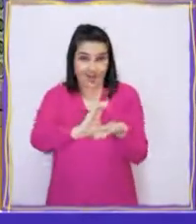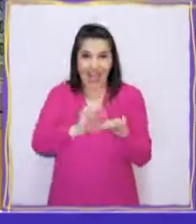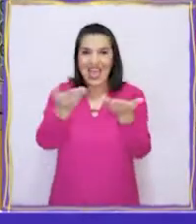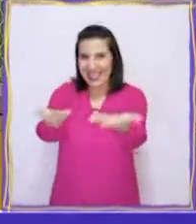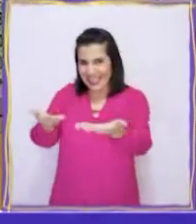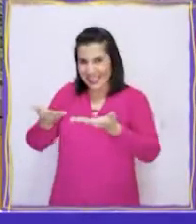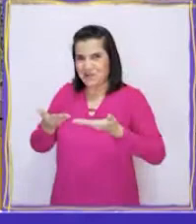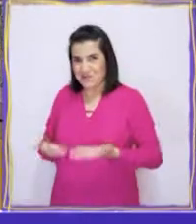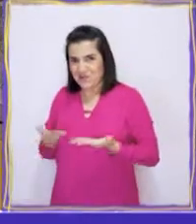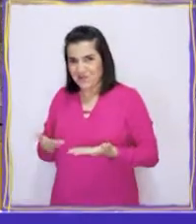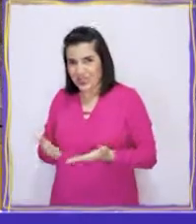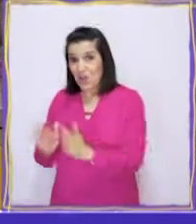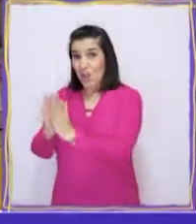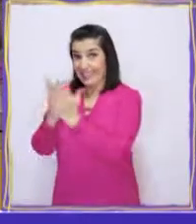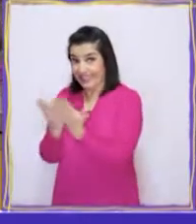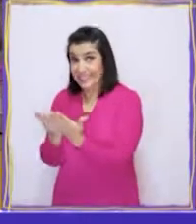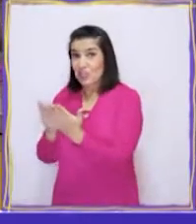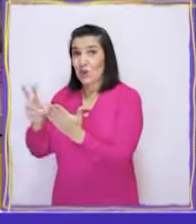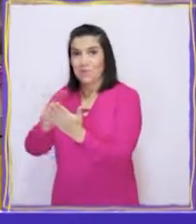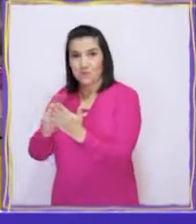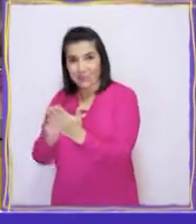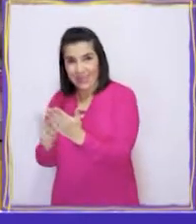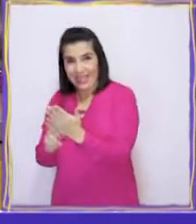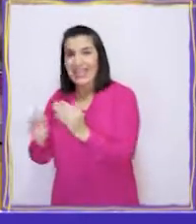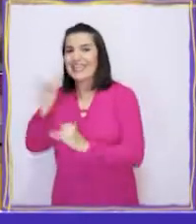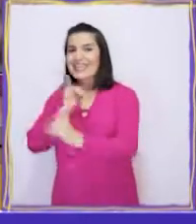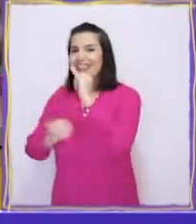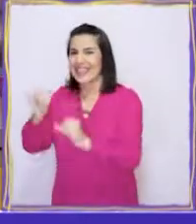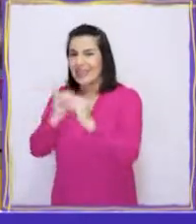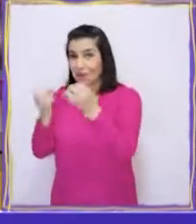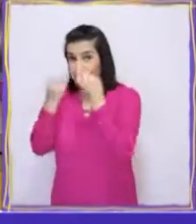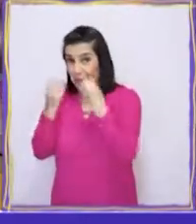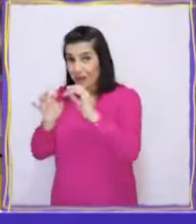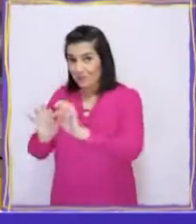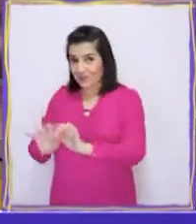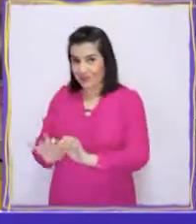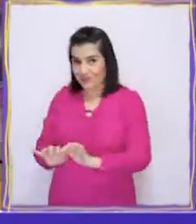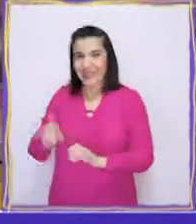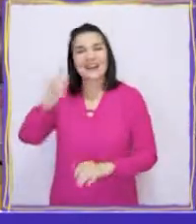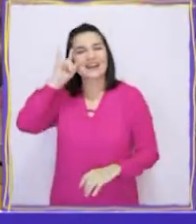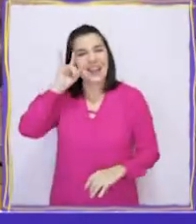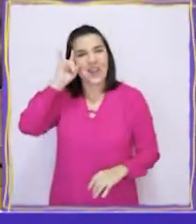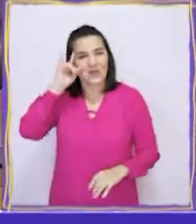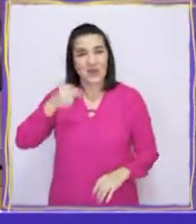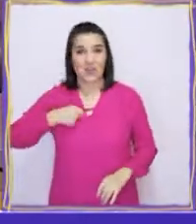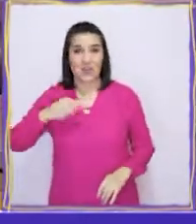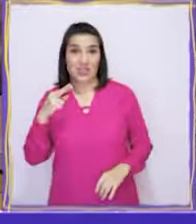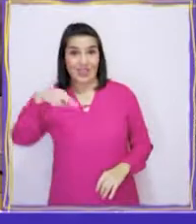remunerados, los invito a revisar su texto escolar y la plataforma Aprendo en Línea.